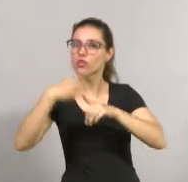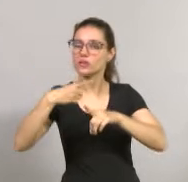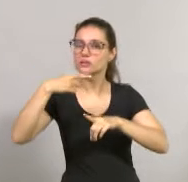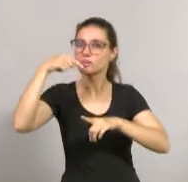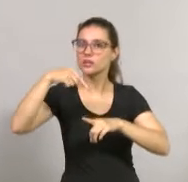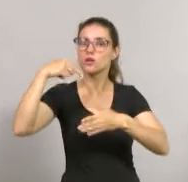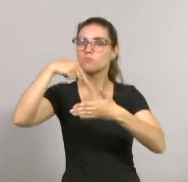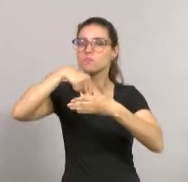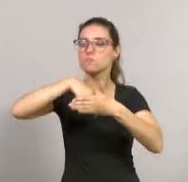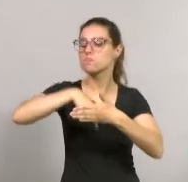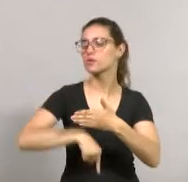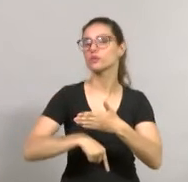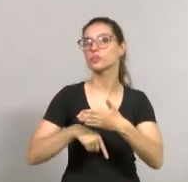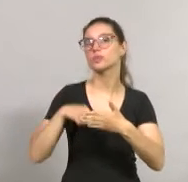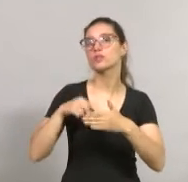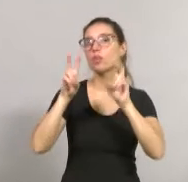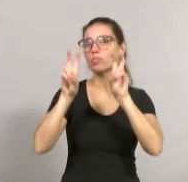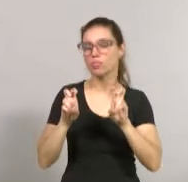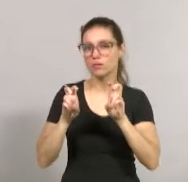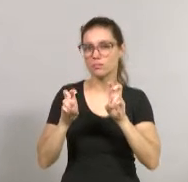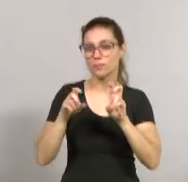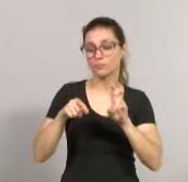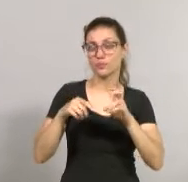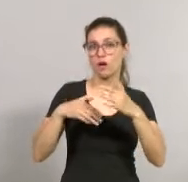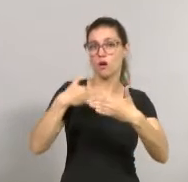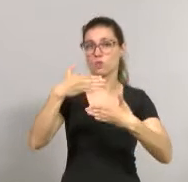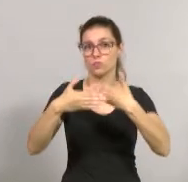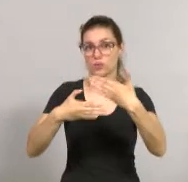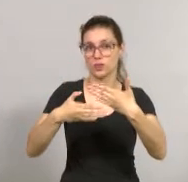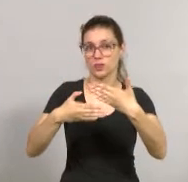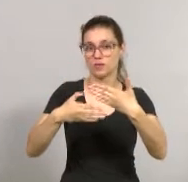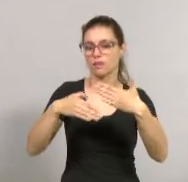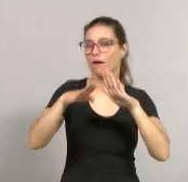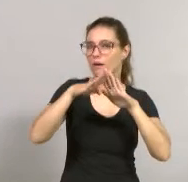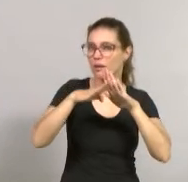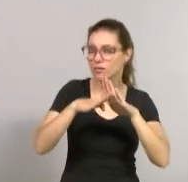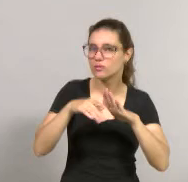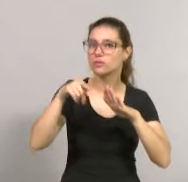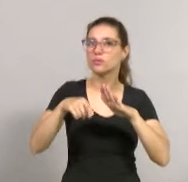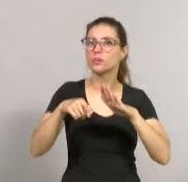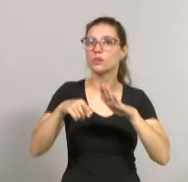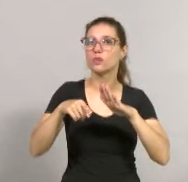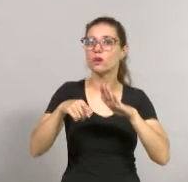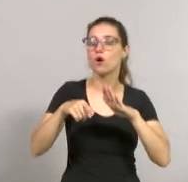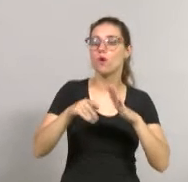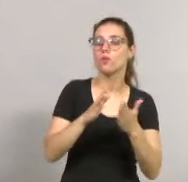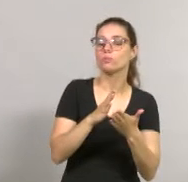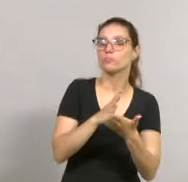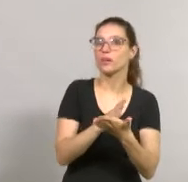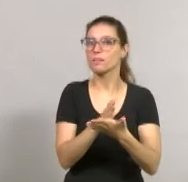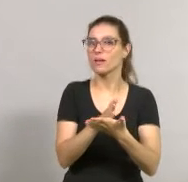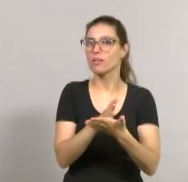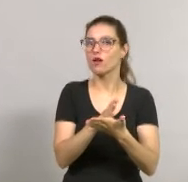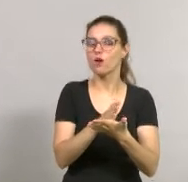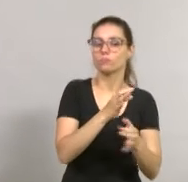de generar condiciones de tránsito entre el nivel secundario y la